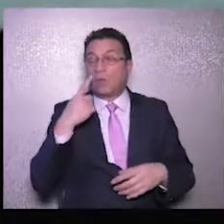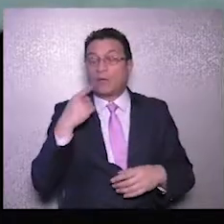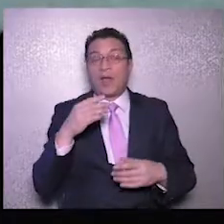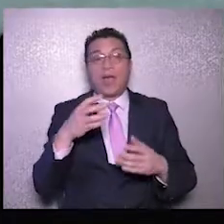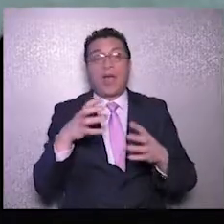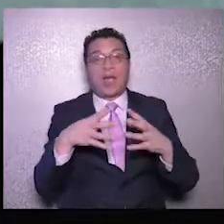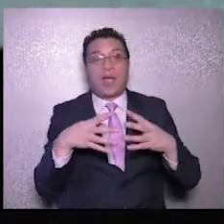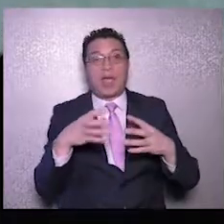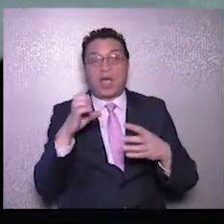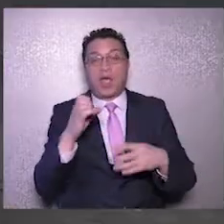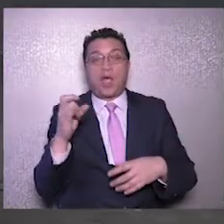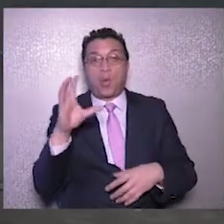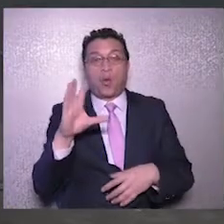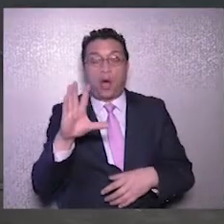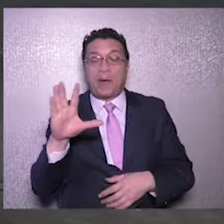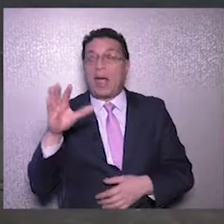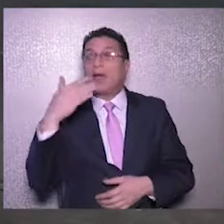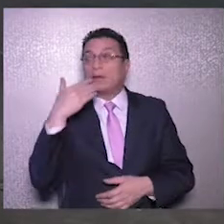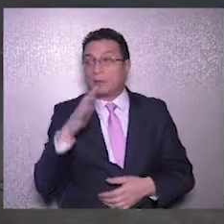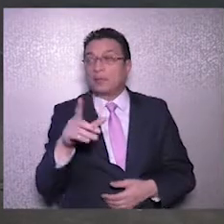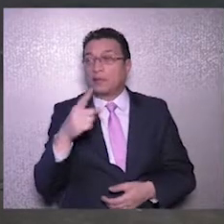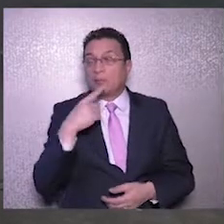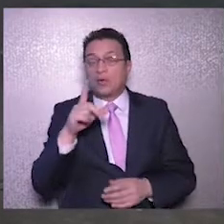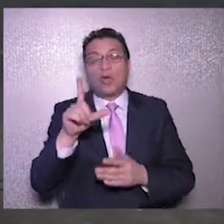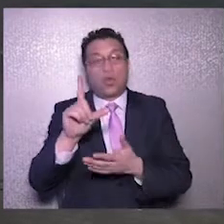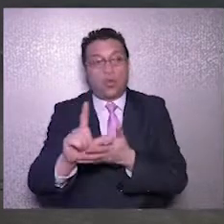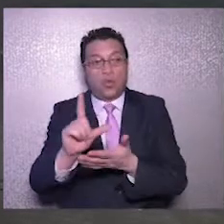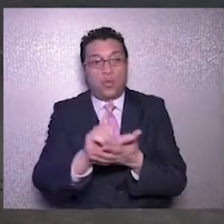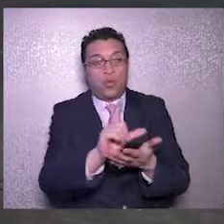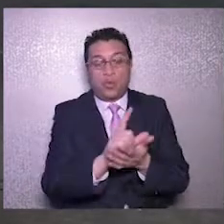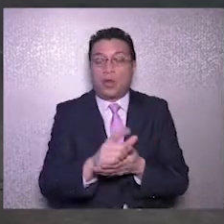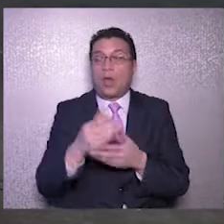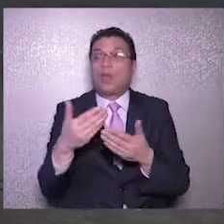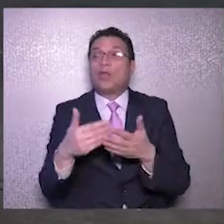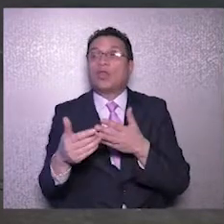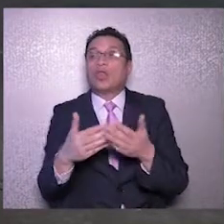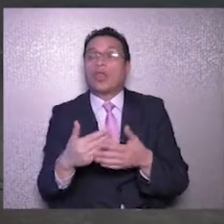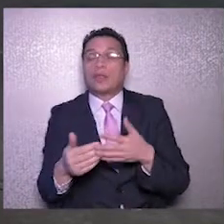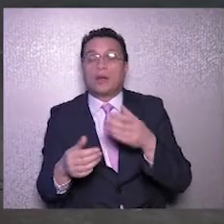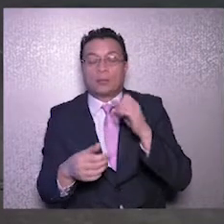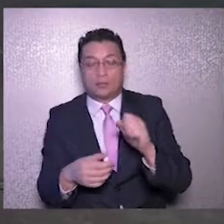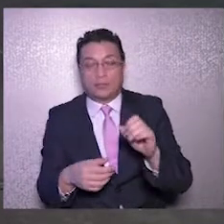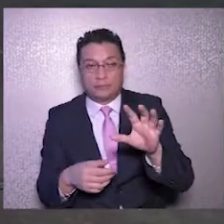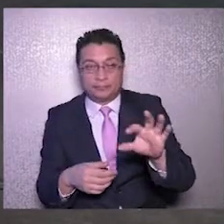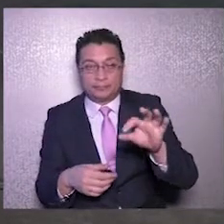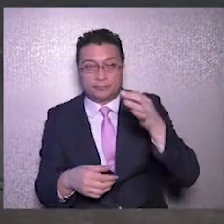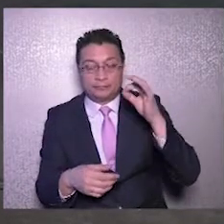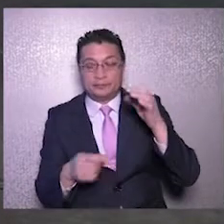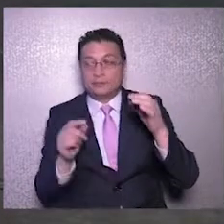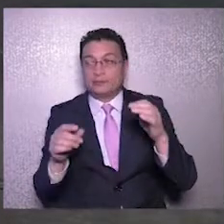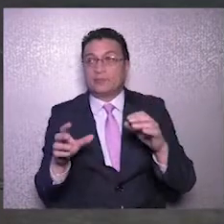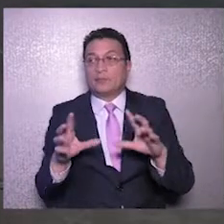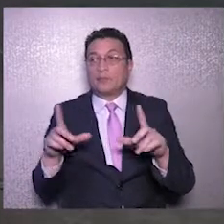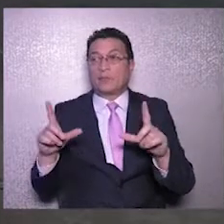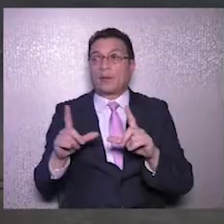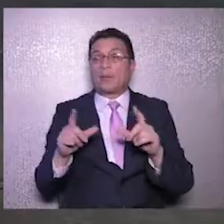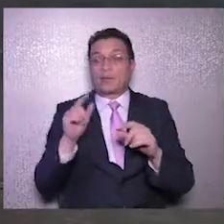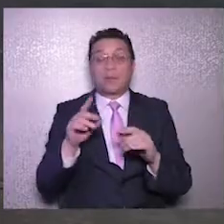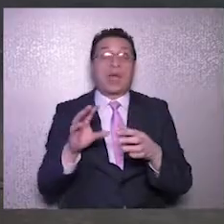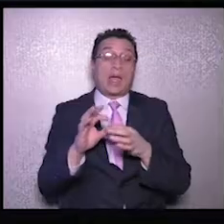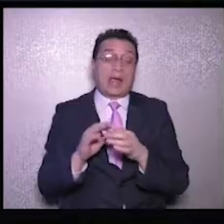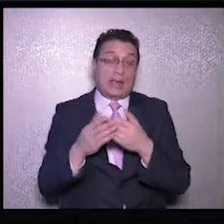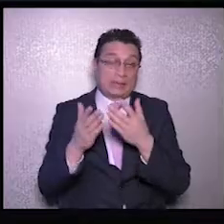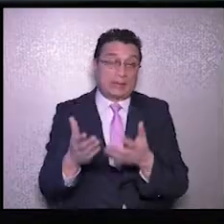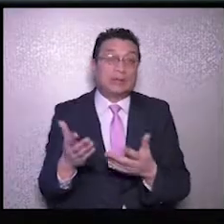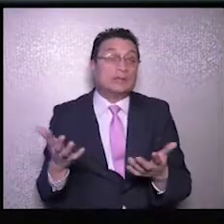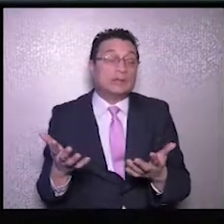Europa, va a ser usado para la detección de lugares donde haya zonas donde se pueda formar una placa de aterosclerosis. Y eso es gracias,